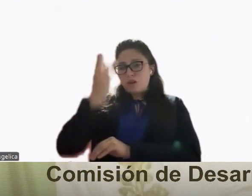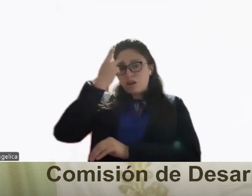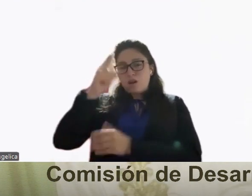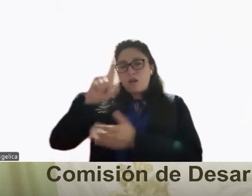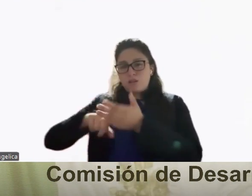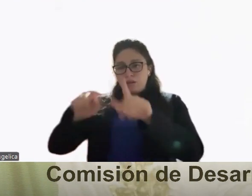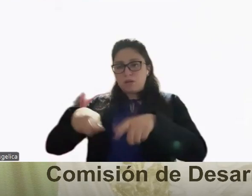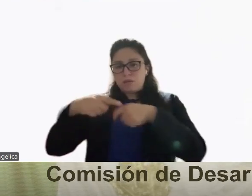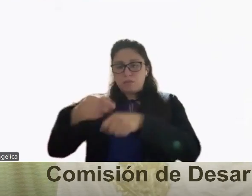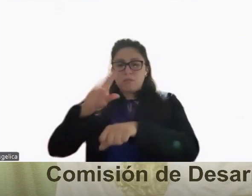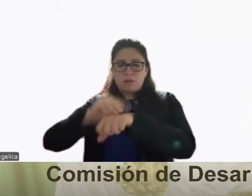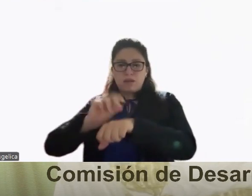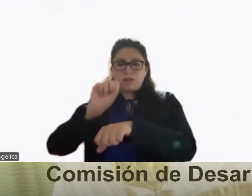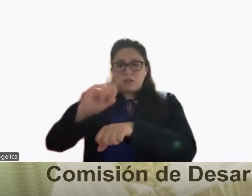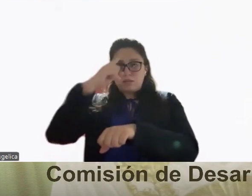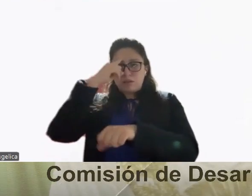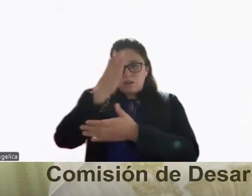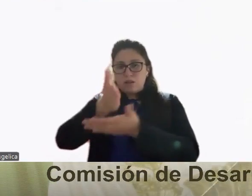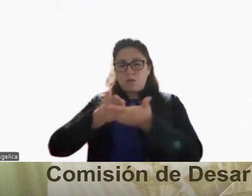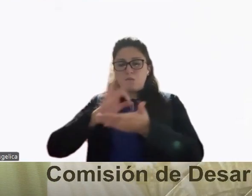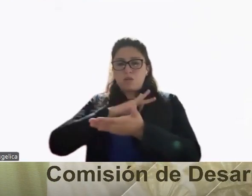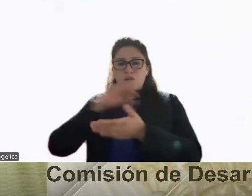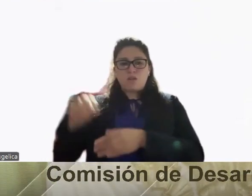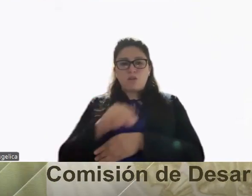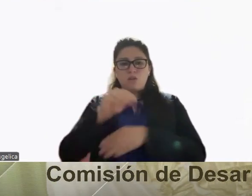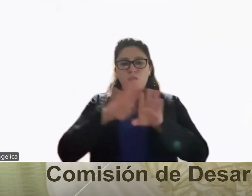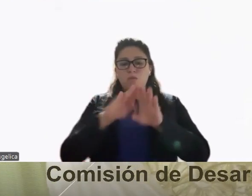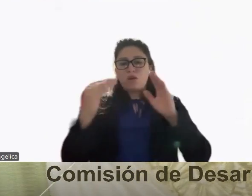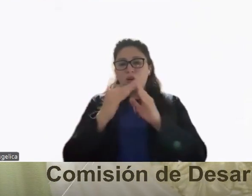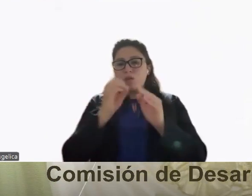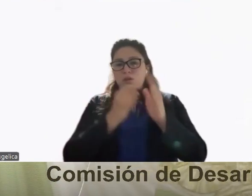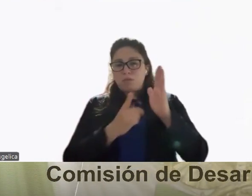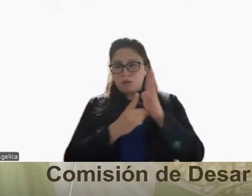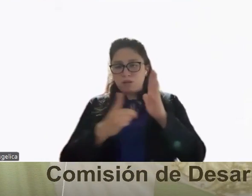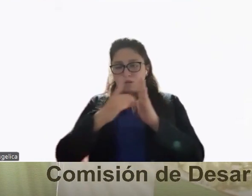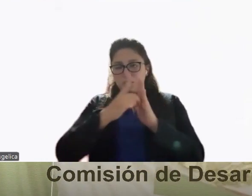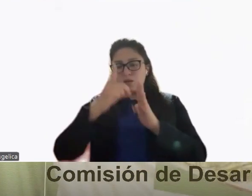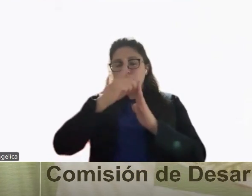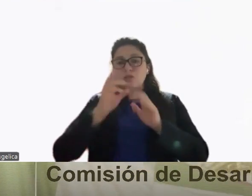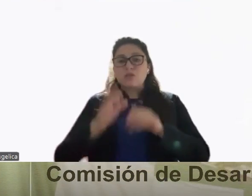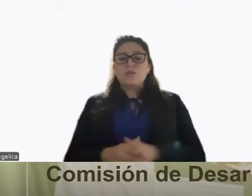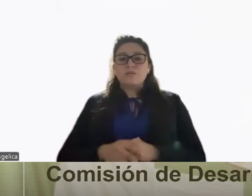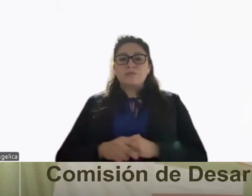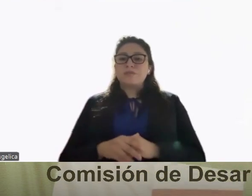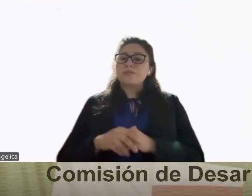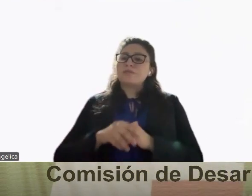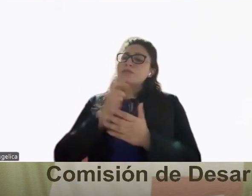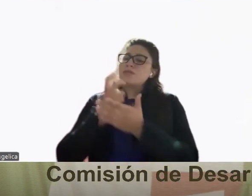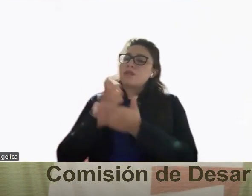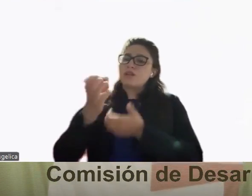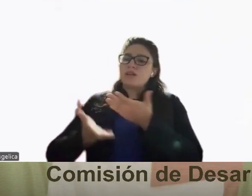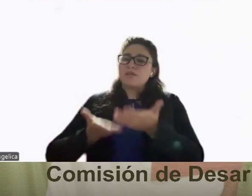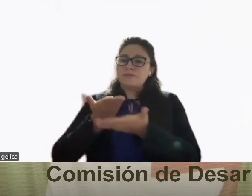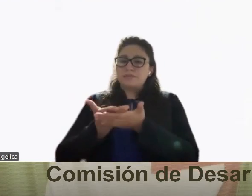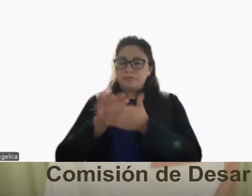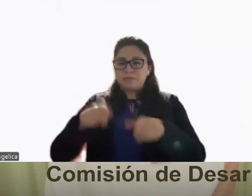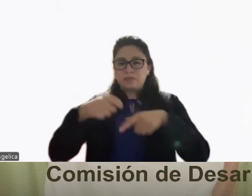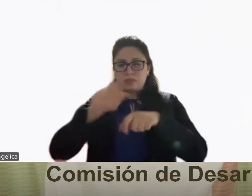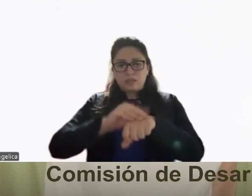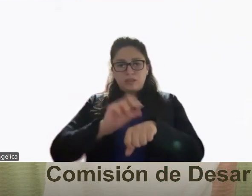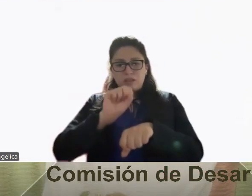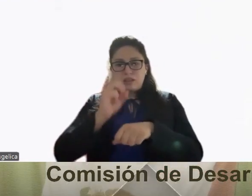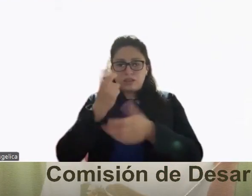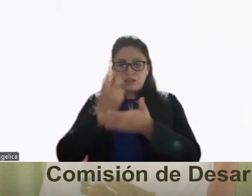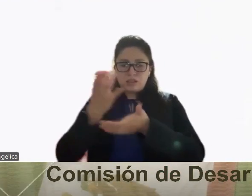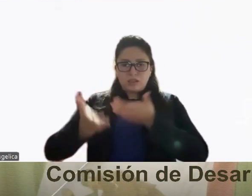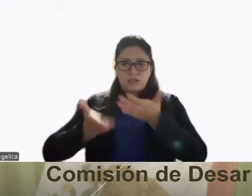la zonificación habitacional mixto. En ese orden de ideas, se precisa que el dictamen puesto a consideración propone la aprobación de la iniciativa